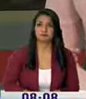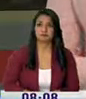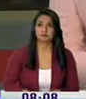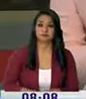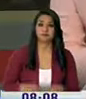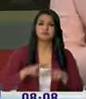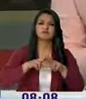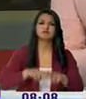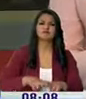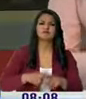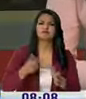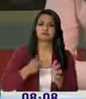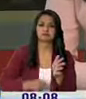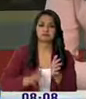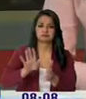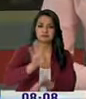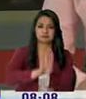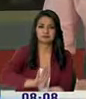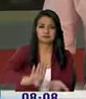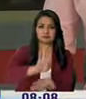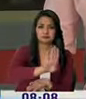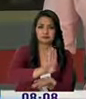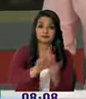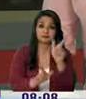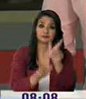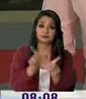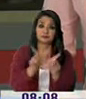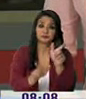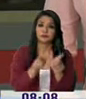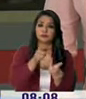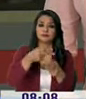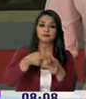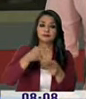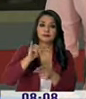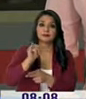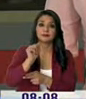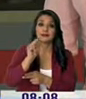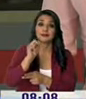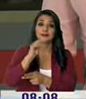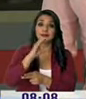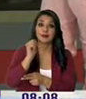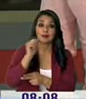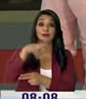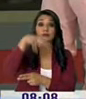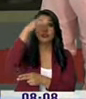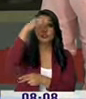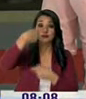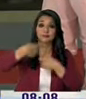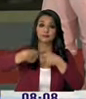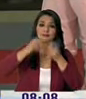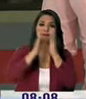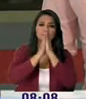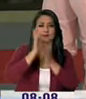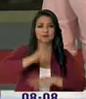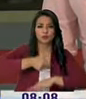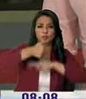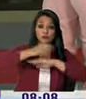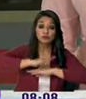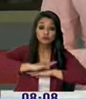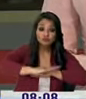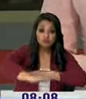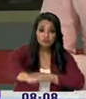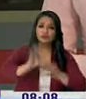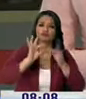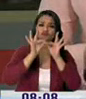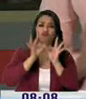Y vamos a revisar qué es lo que pasa ahí en su barrio. Les contamos que moradores del sector San Isidro del Inca, al norte de Quito, solicitan a las autoridades reparen la calzada.